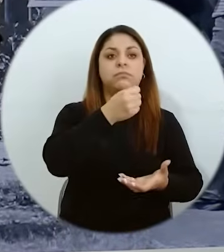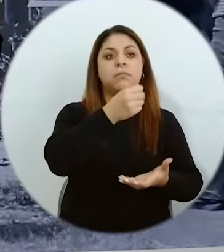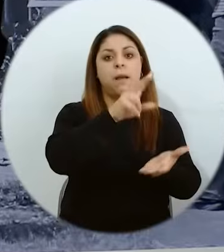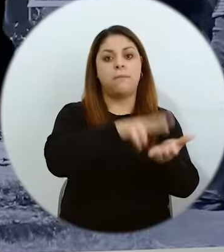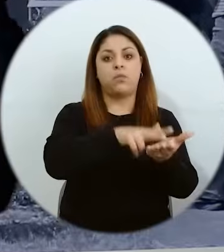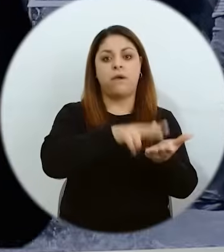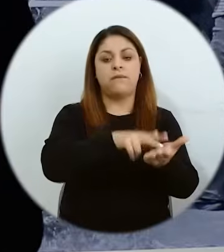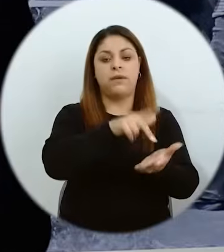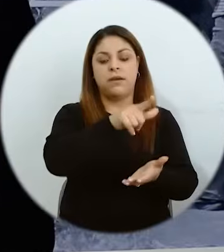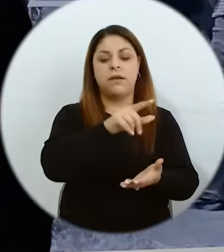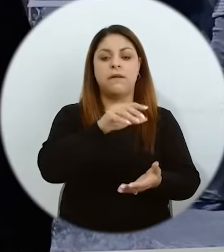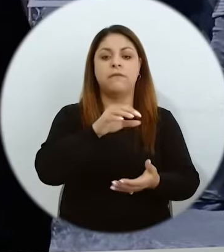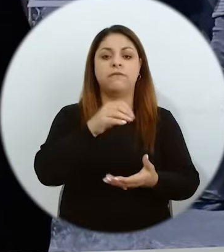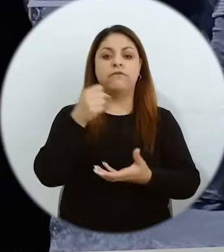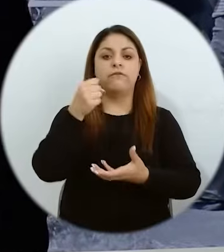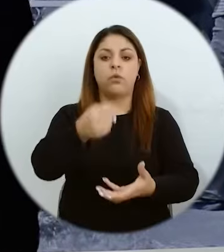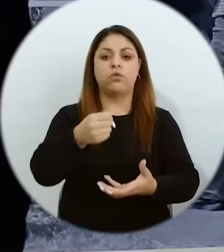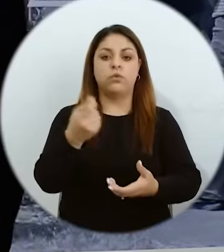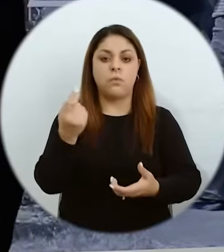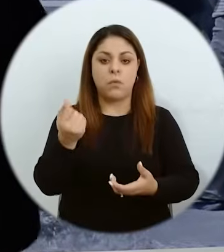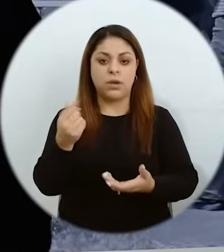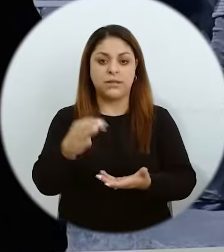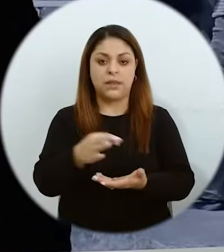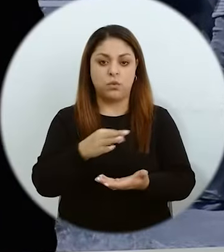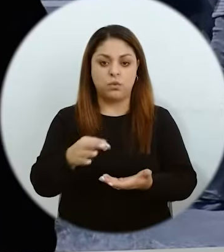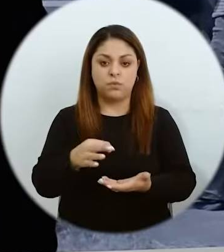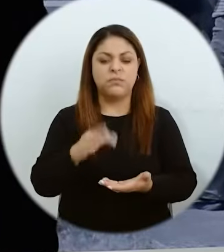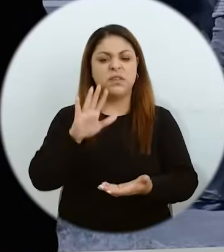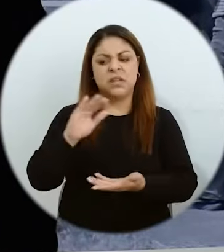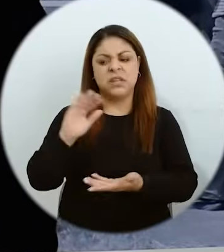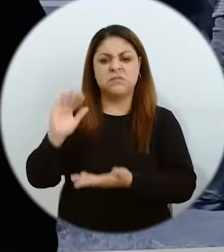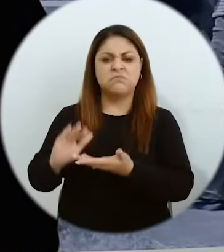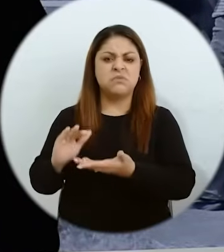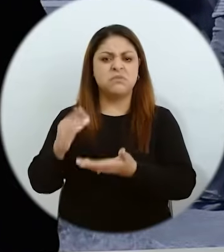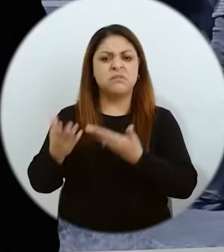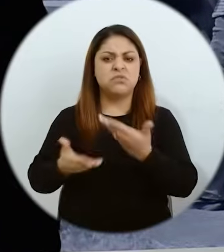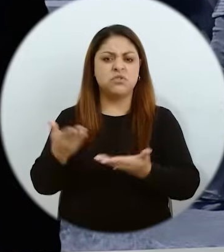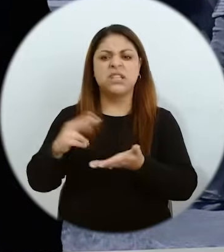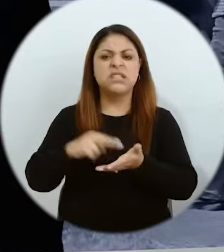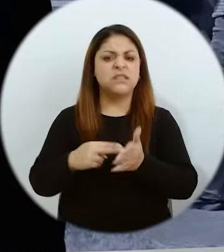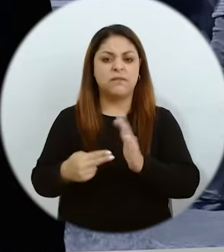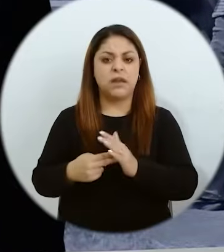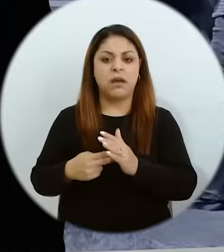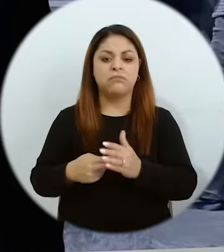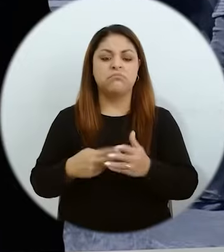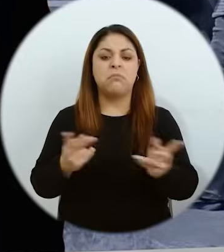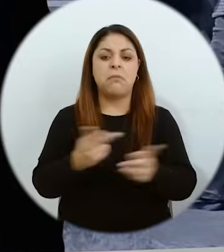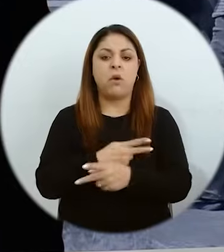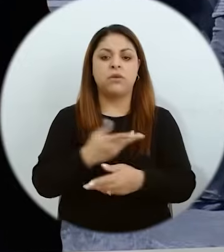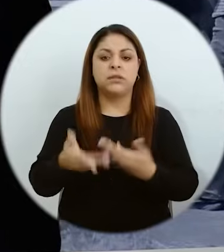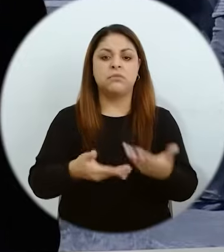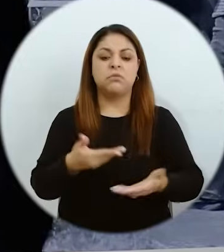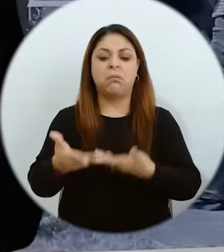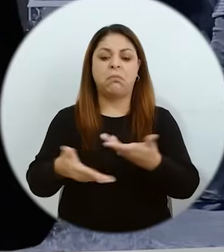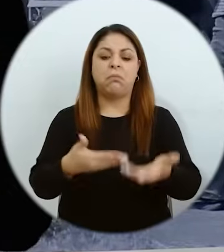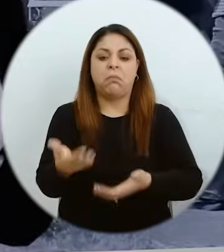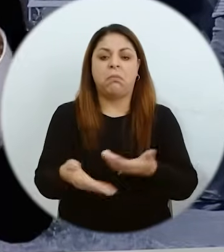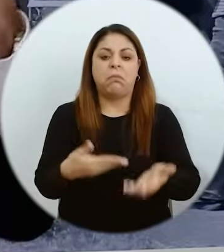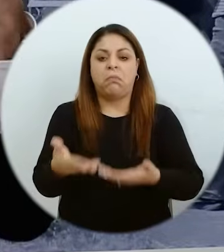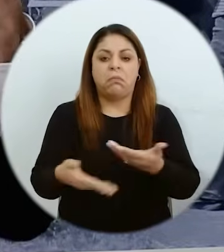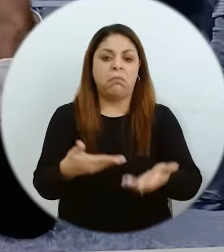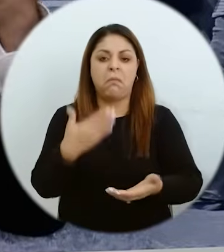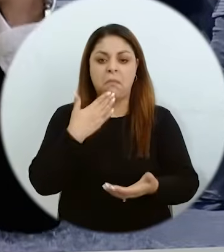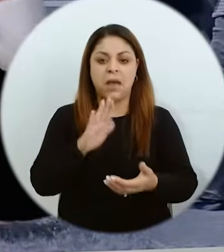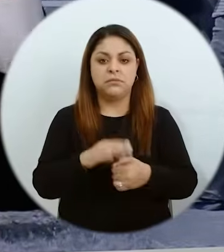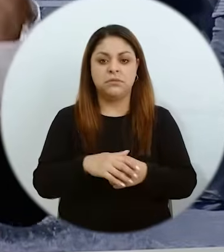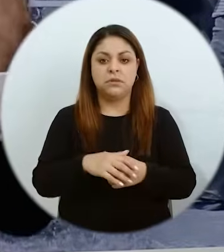Fondo Monetario nos apruebe. Entonces, ¿y qué es reducir servicios? Dar peor servicio a la comunidad. Entonces, cuando las